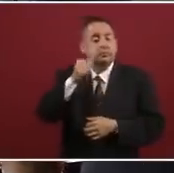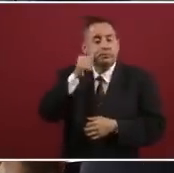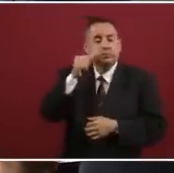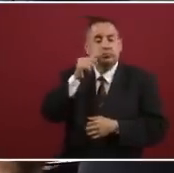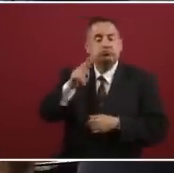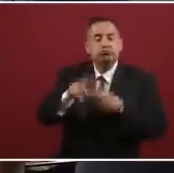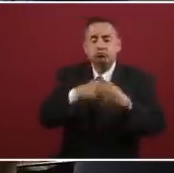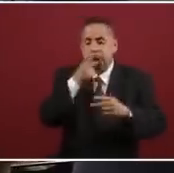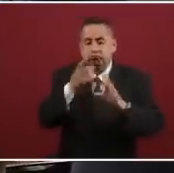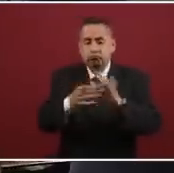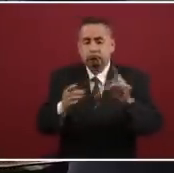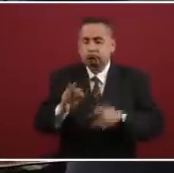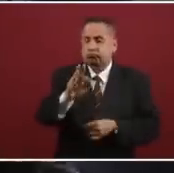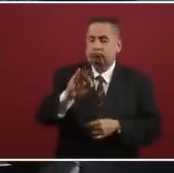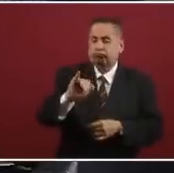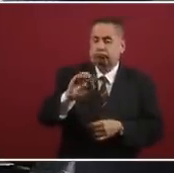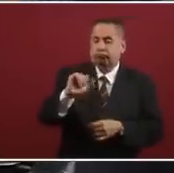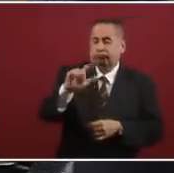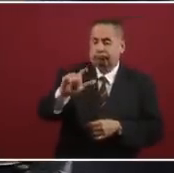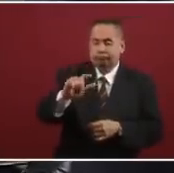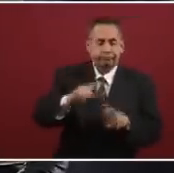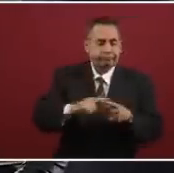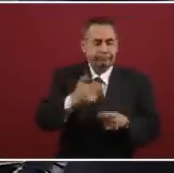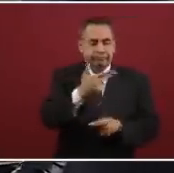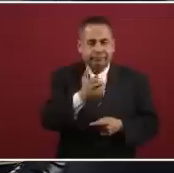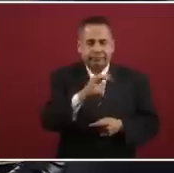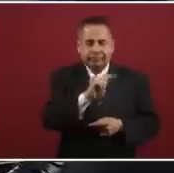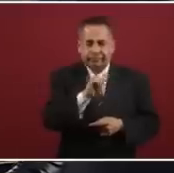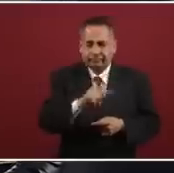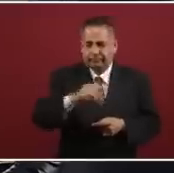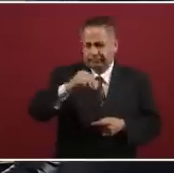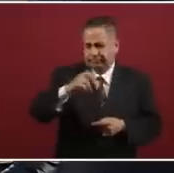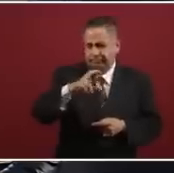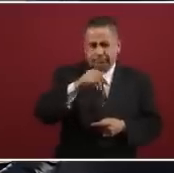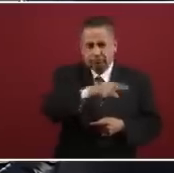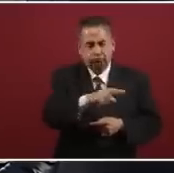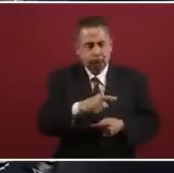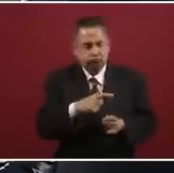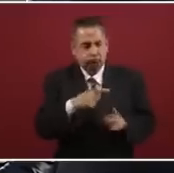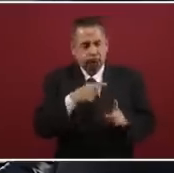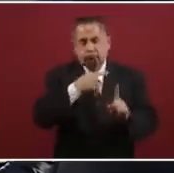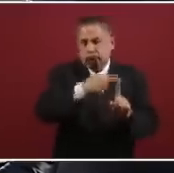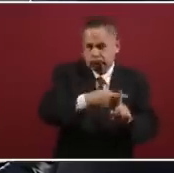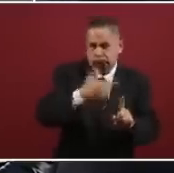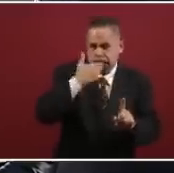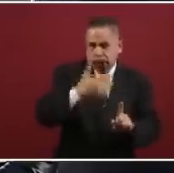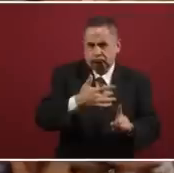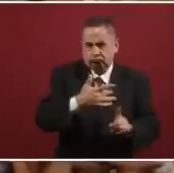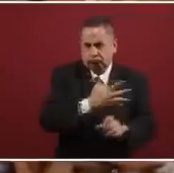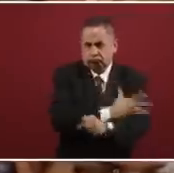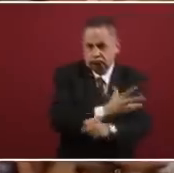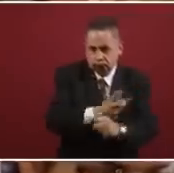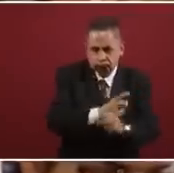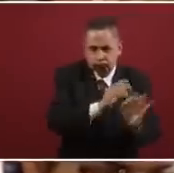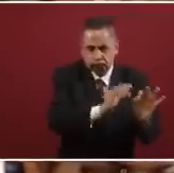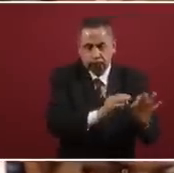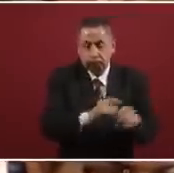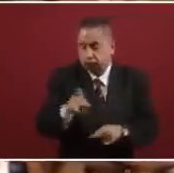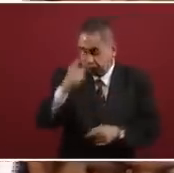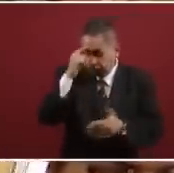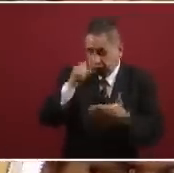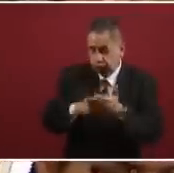al fiscal de la Nación, Gertz Manero, habló de él de una persona proba. ¿Cree usted que la Fiscalía para el caso de